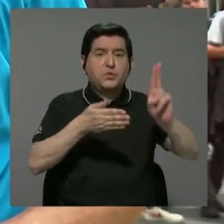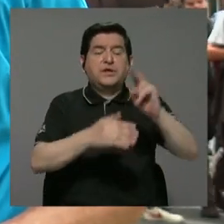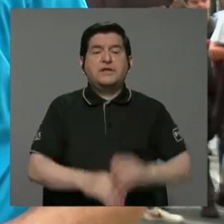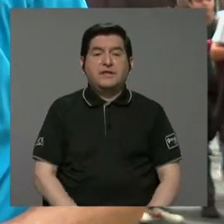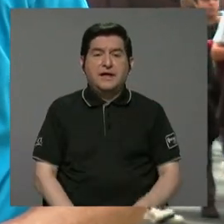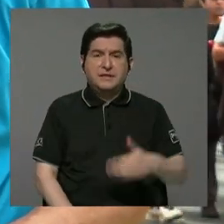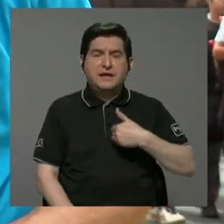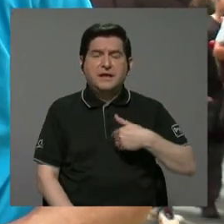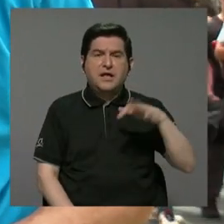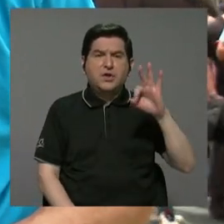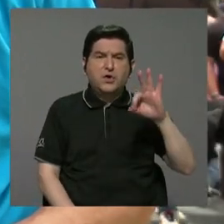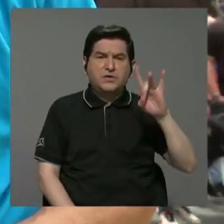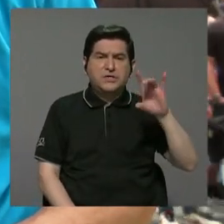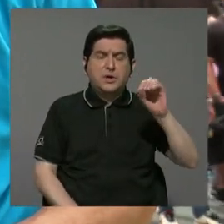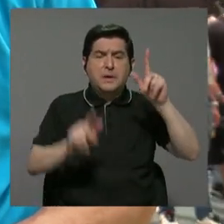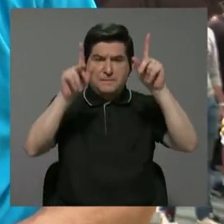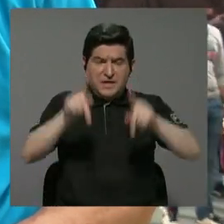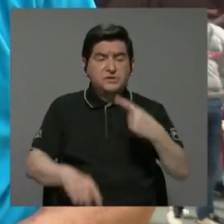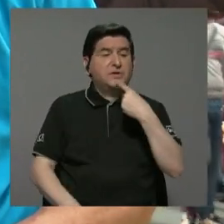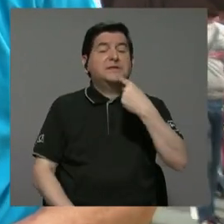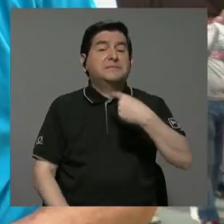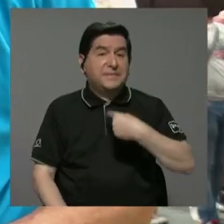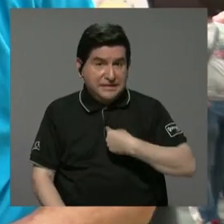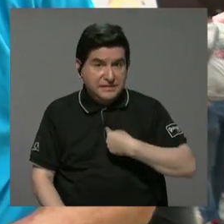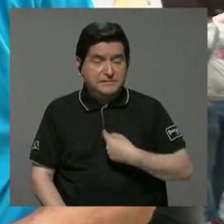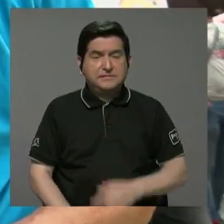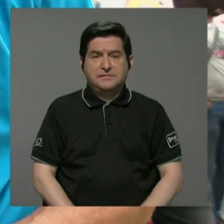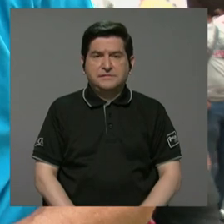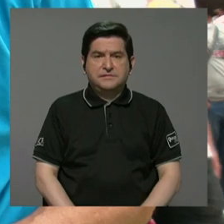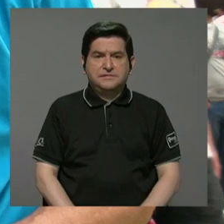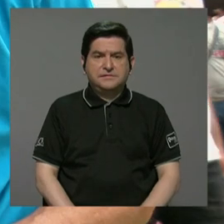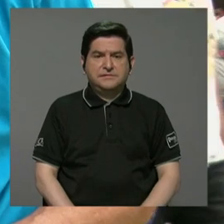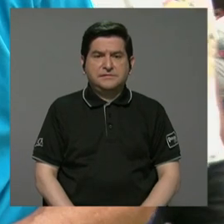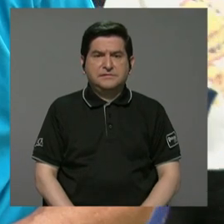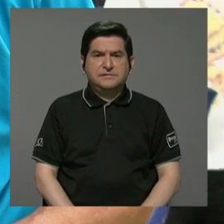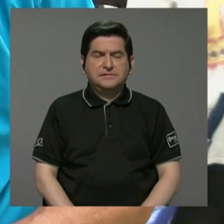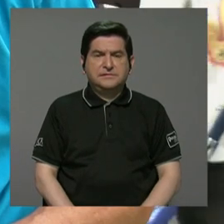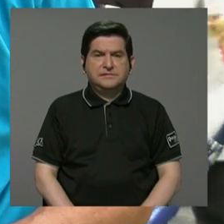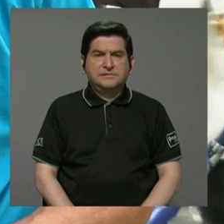Tenemos 980 personas, según me están informando, de